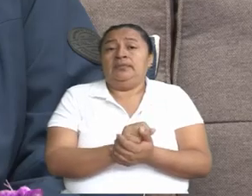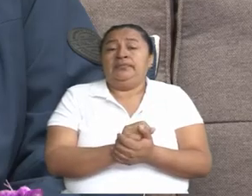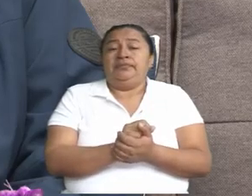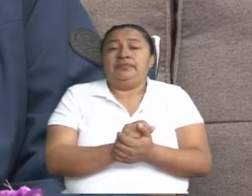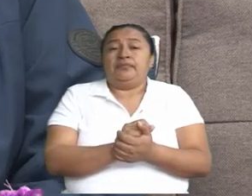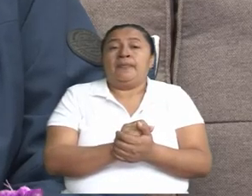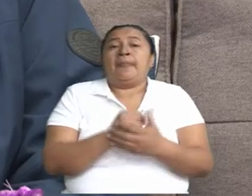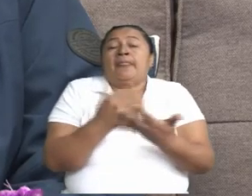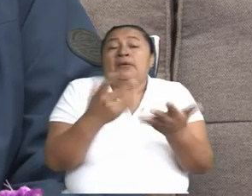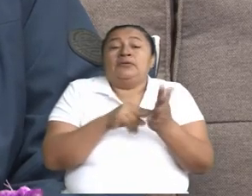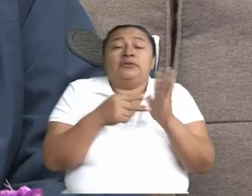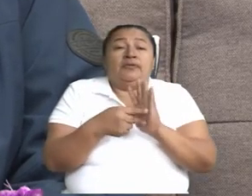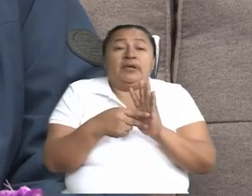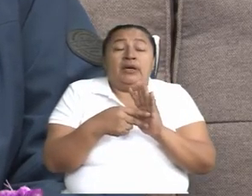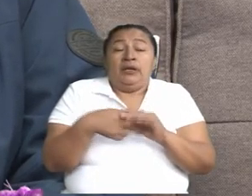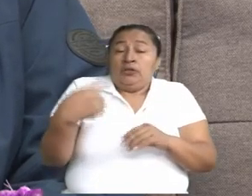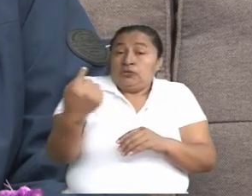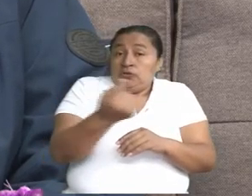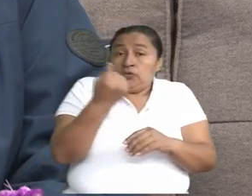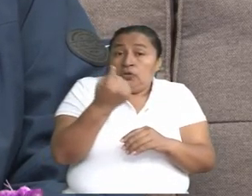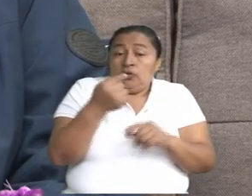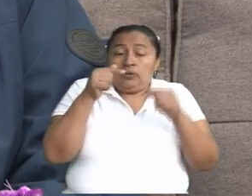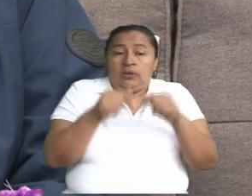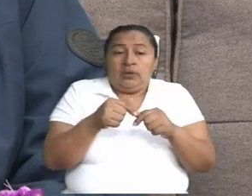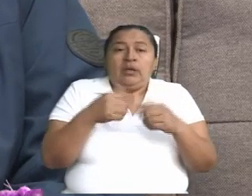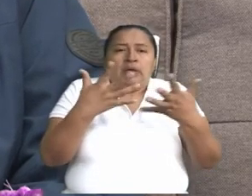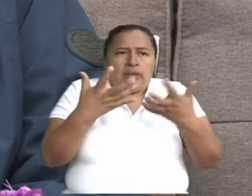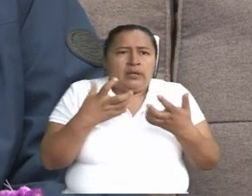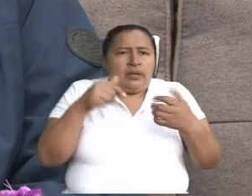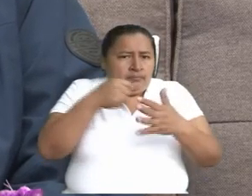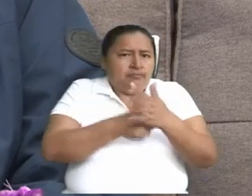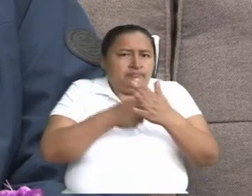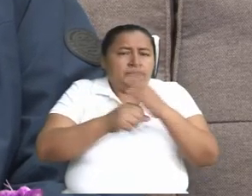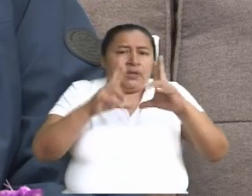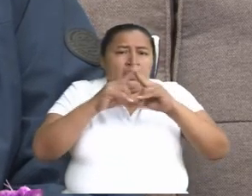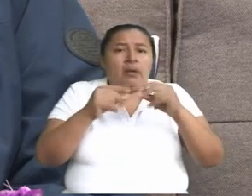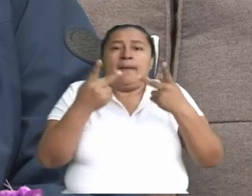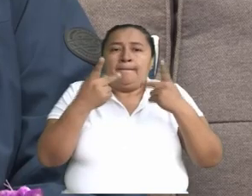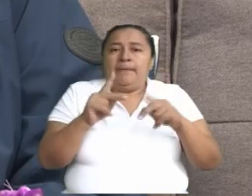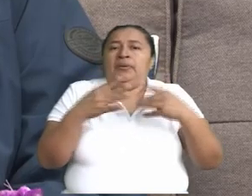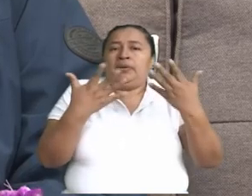Es decir, que su lucha no solo era de él en Nicaragua, era latinoamericana.